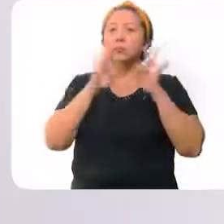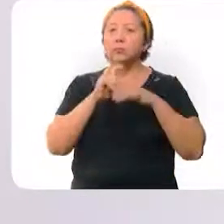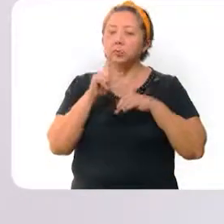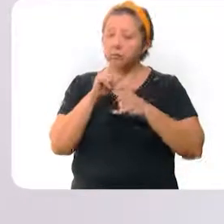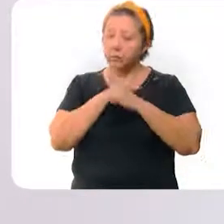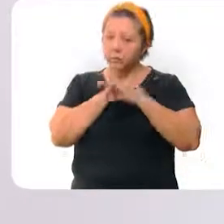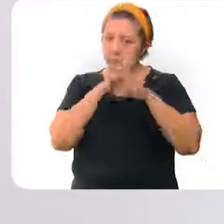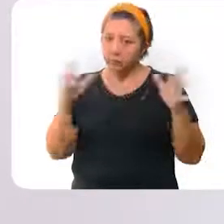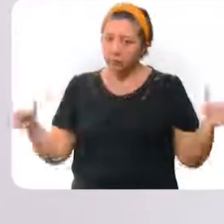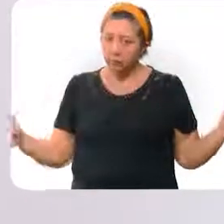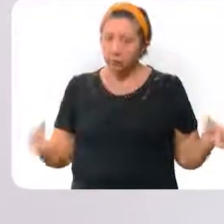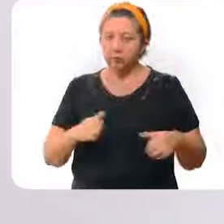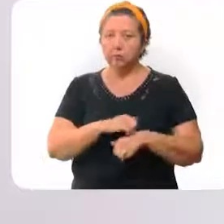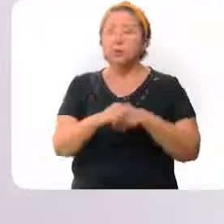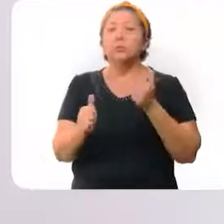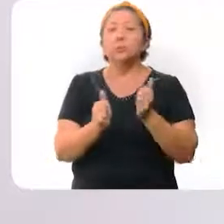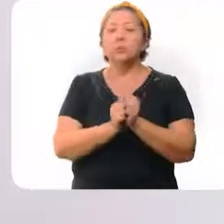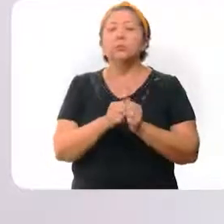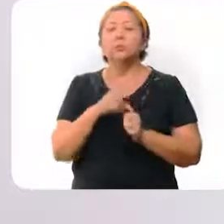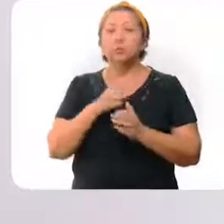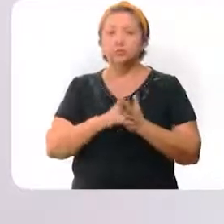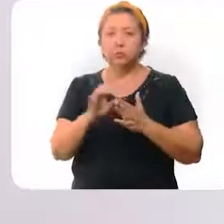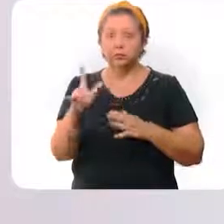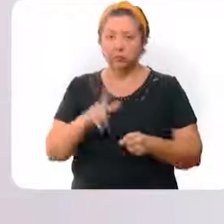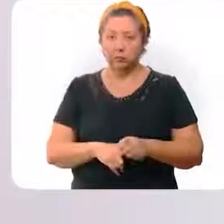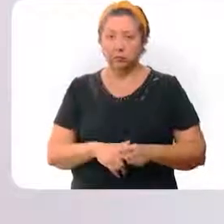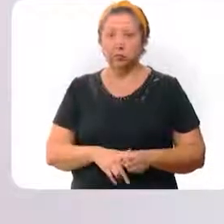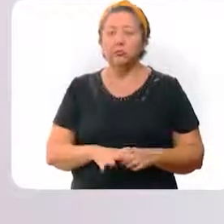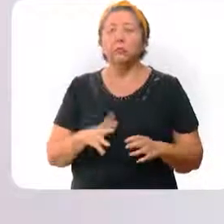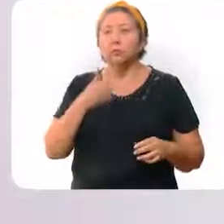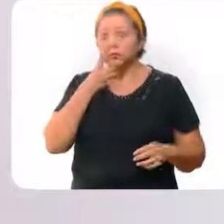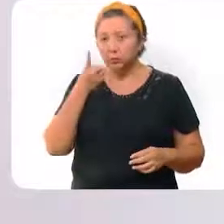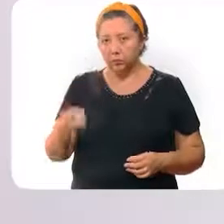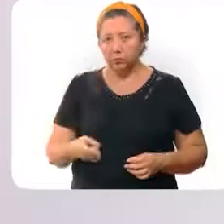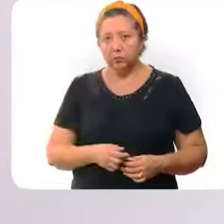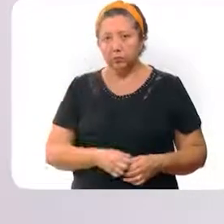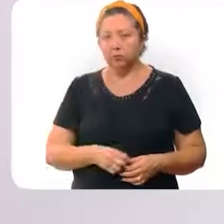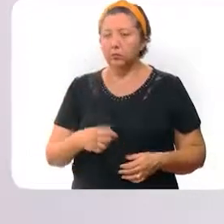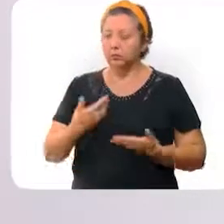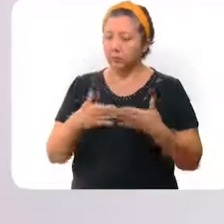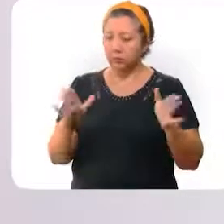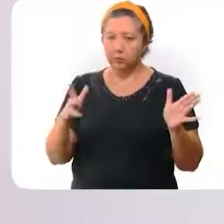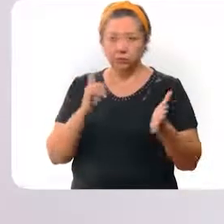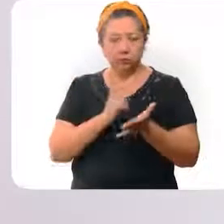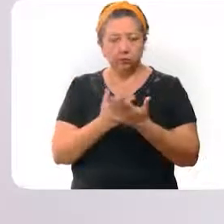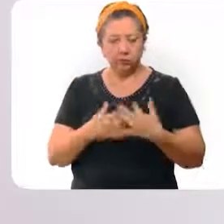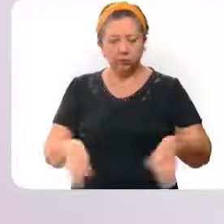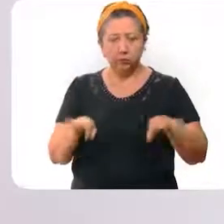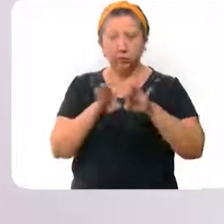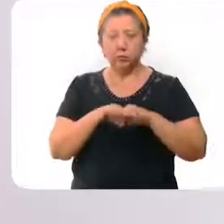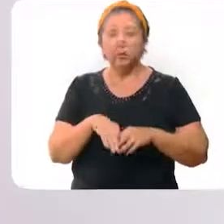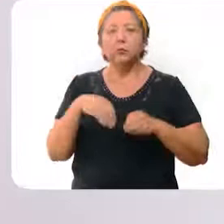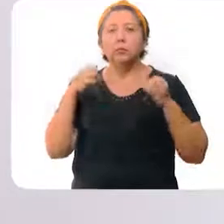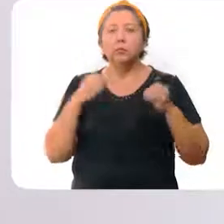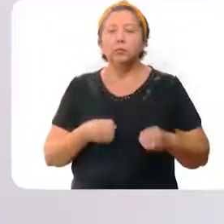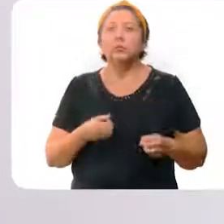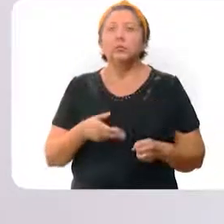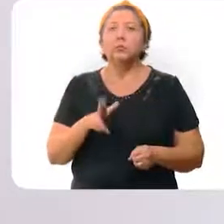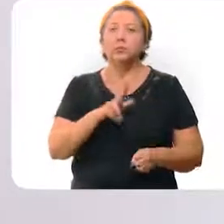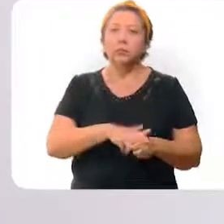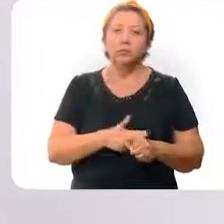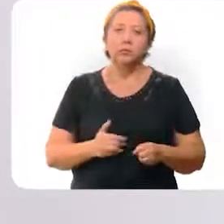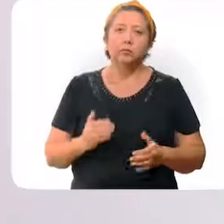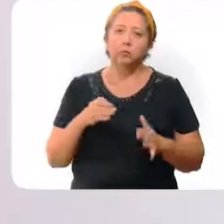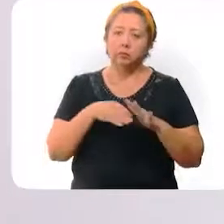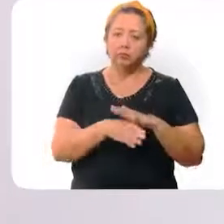mantenerse informado a través de los canales oficiales. Como se ha señalado, en la reapertura económica, los datos más importantes son